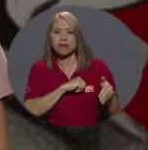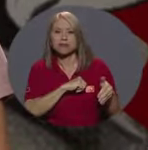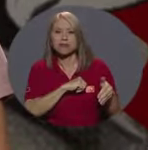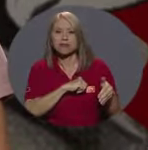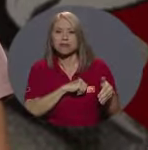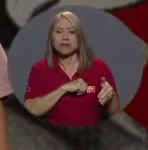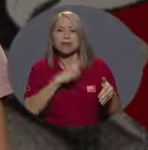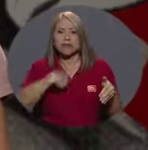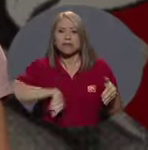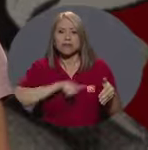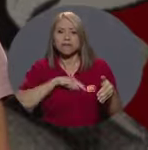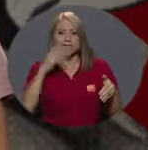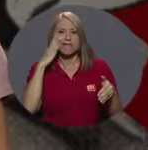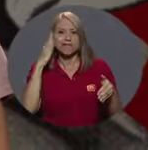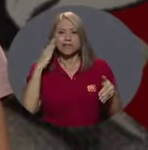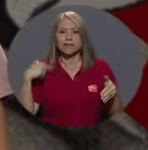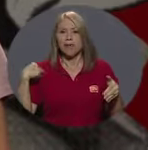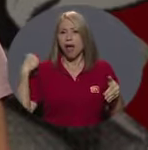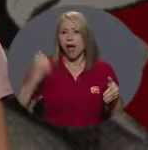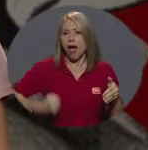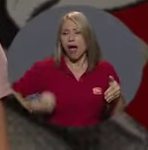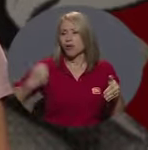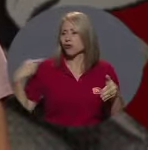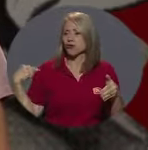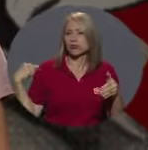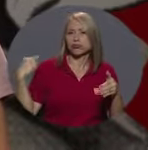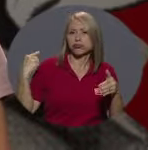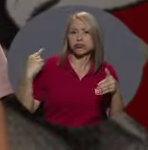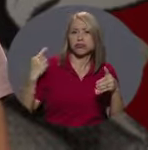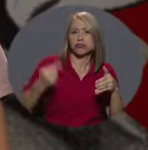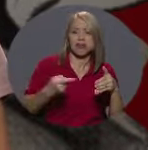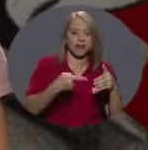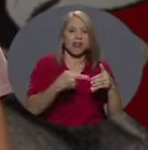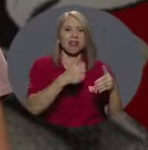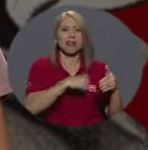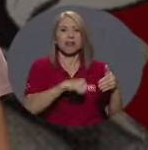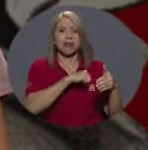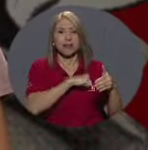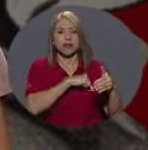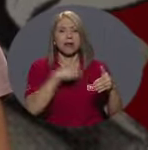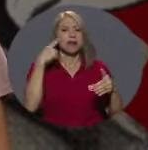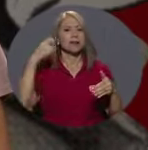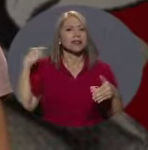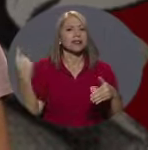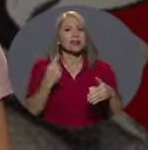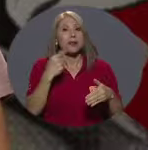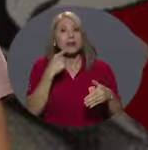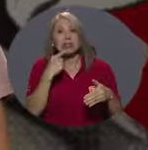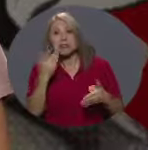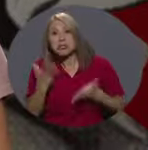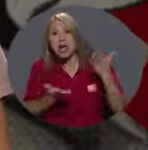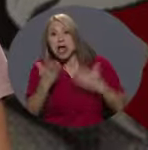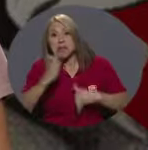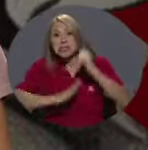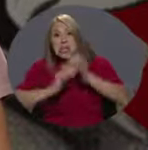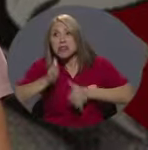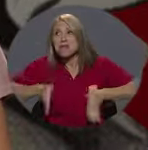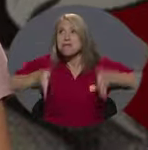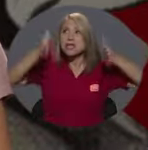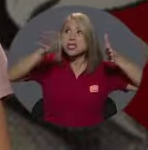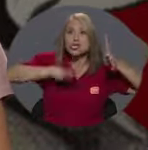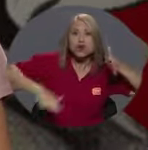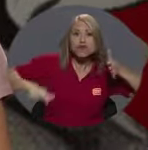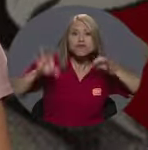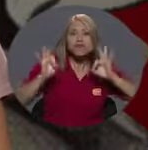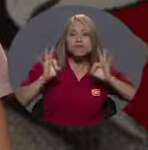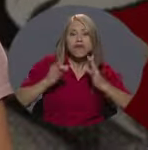hemos concluido, ¿verdad? A lo largo de estos años, porque siempre decimos, pueden ser las instalaciones más accesibles a nivel